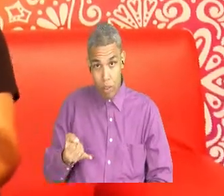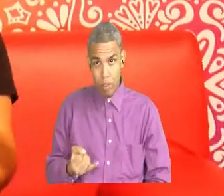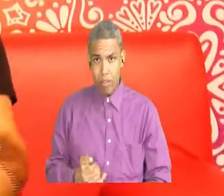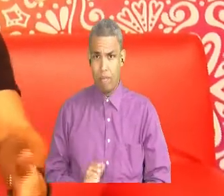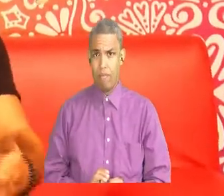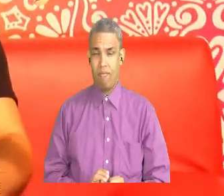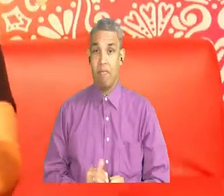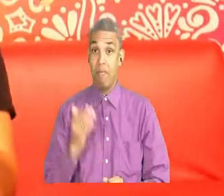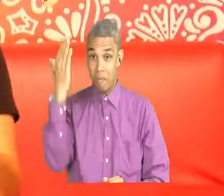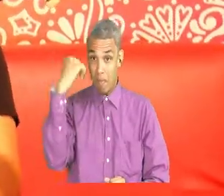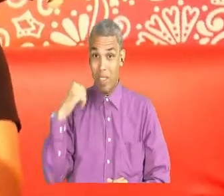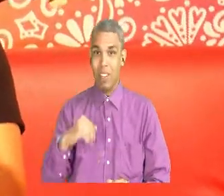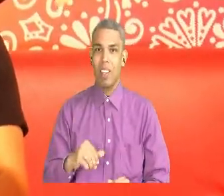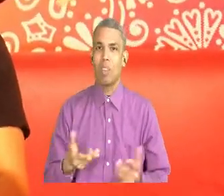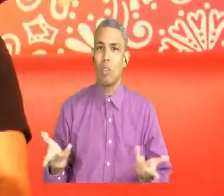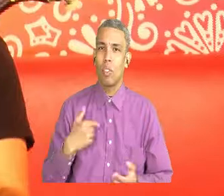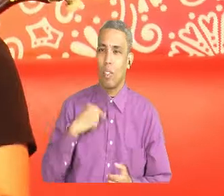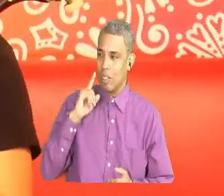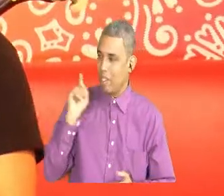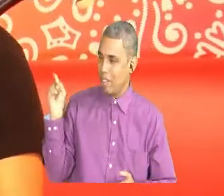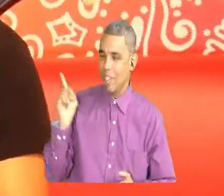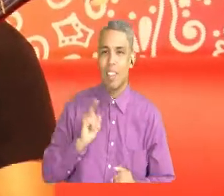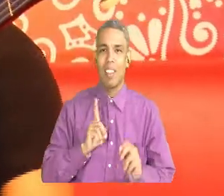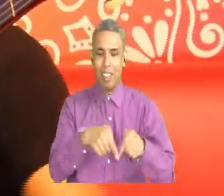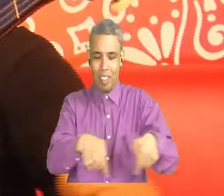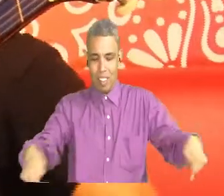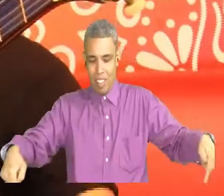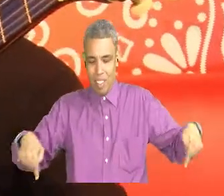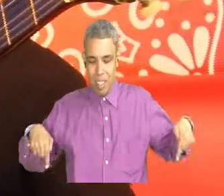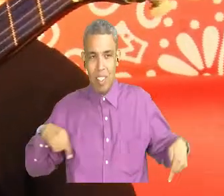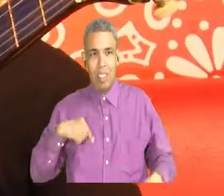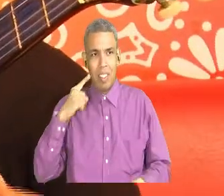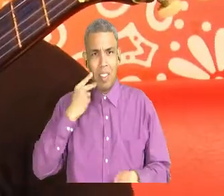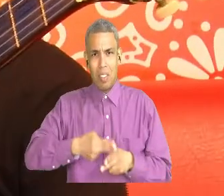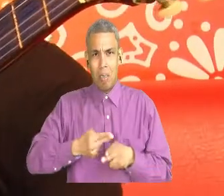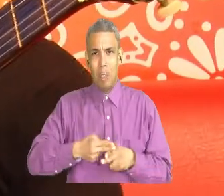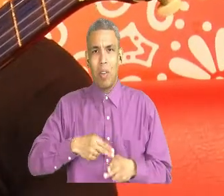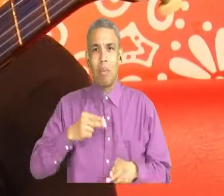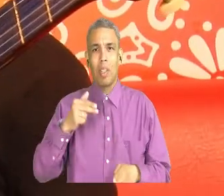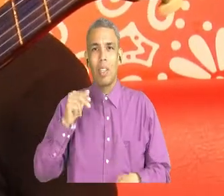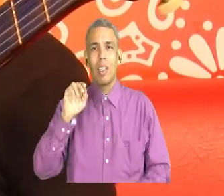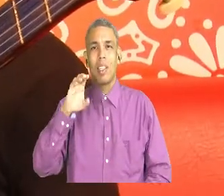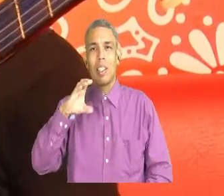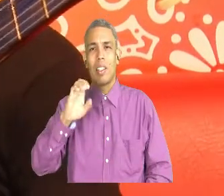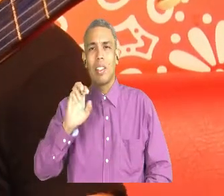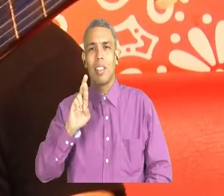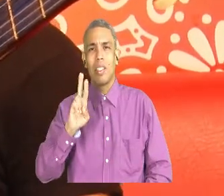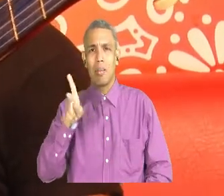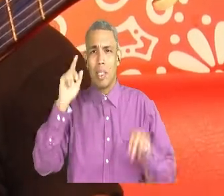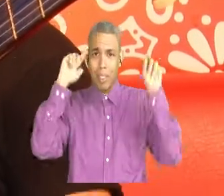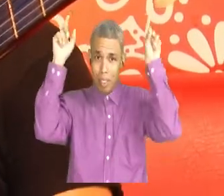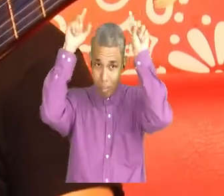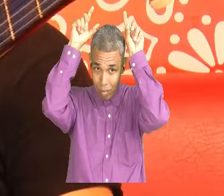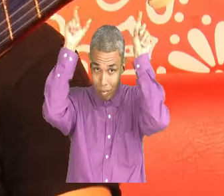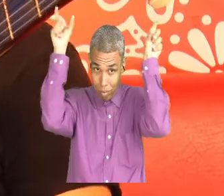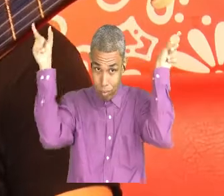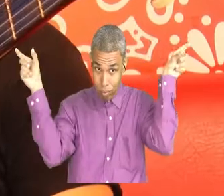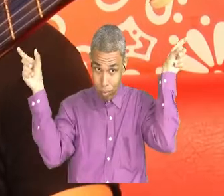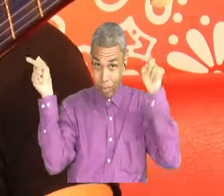que vengan hoy a la cervecería. Voy a estarme presentando hoy aquí, vamos a tener un show lleno de vallenato, lleno de música bonita, lleno de canciones